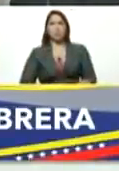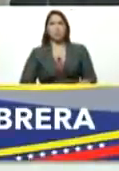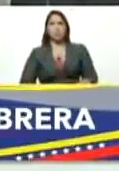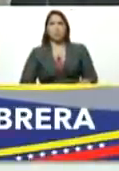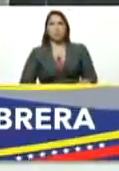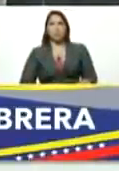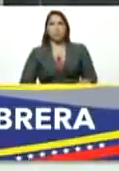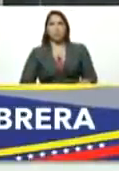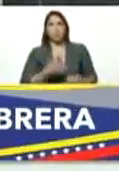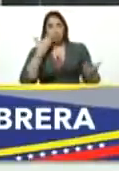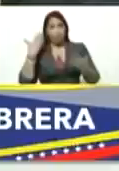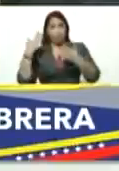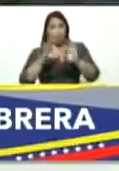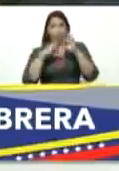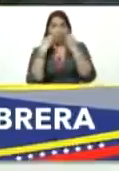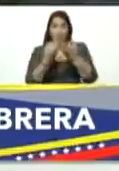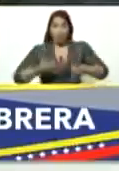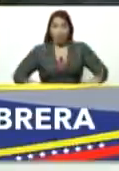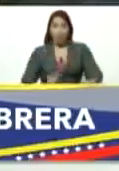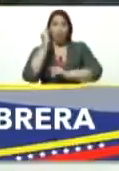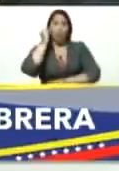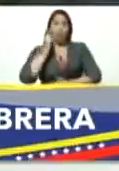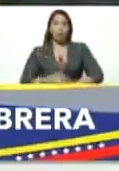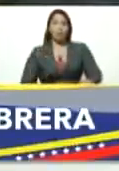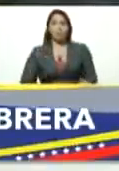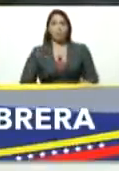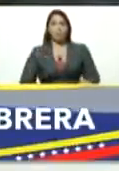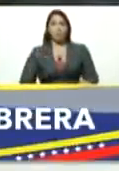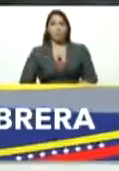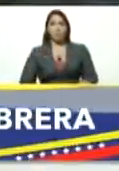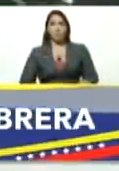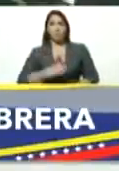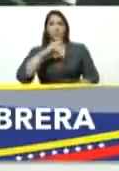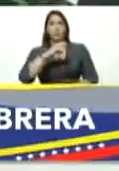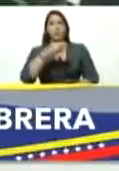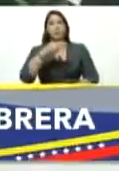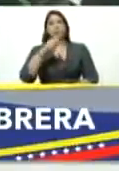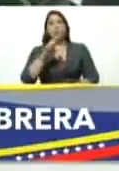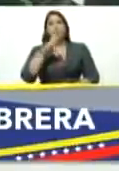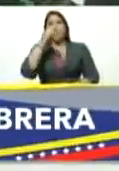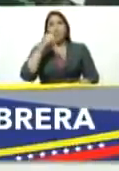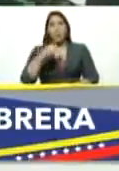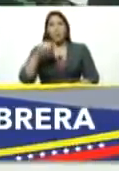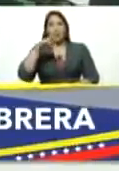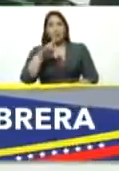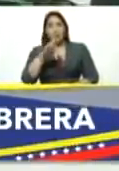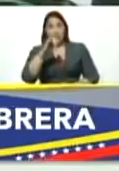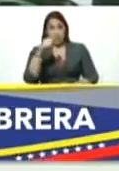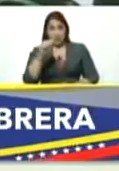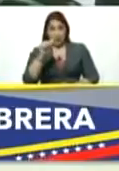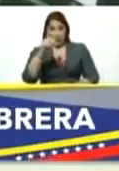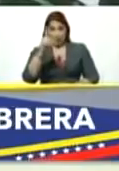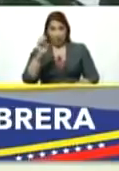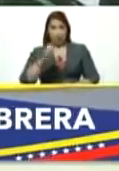aquí está su familia su hija teresa de mi saludo a toda su familia